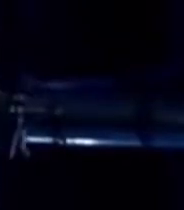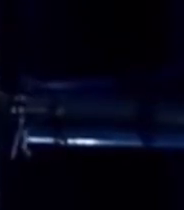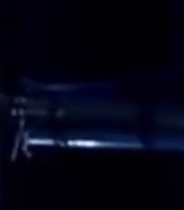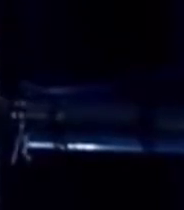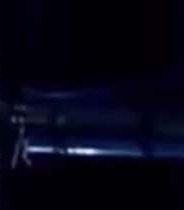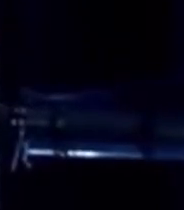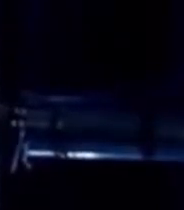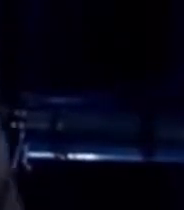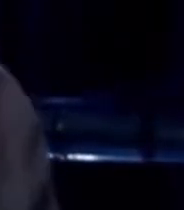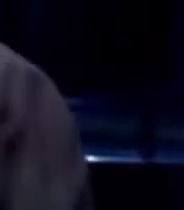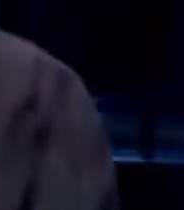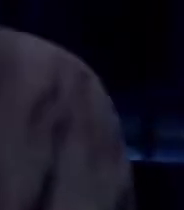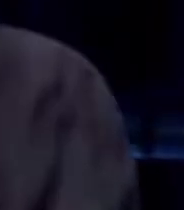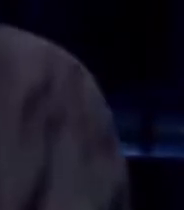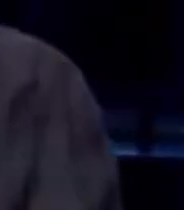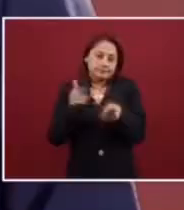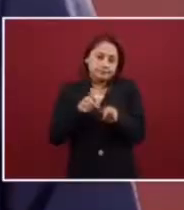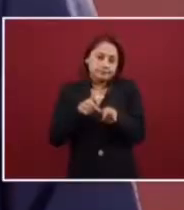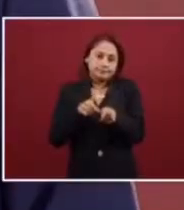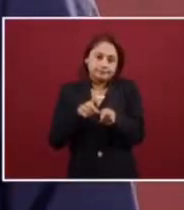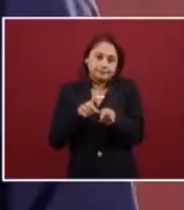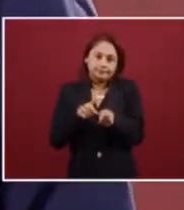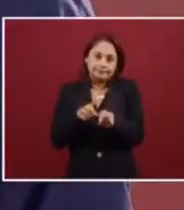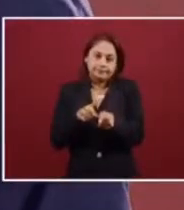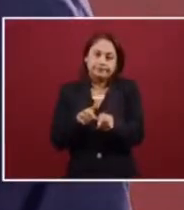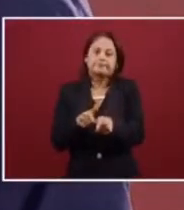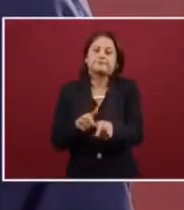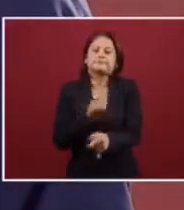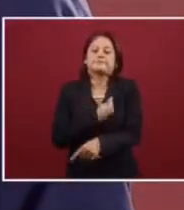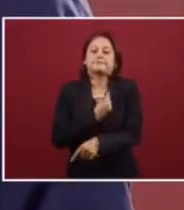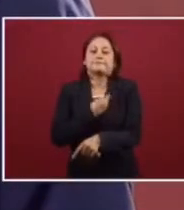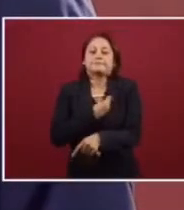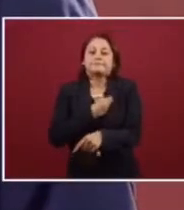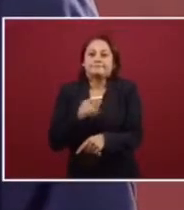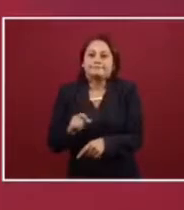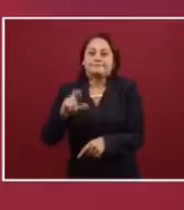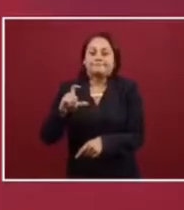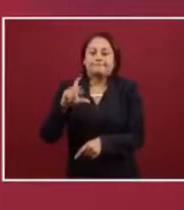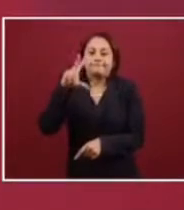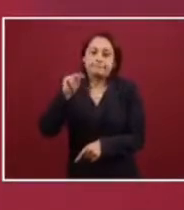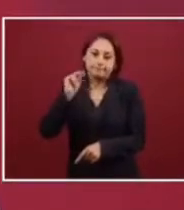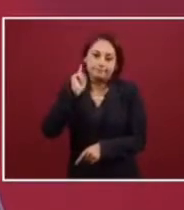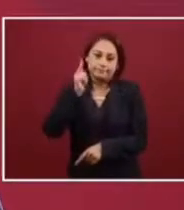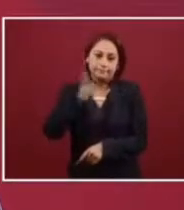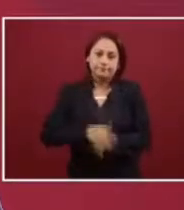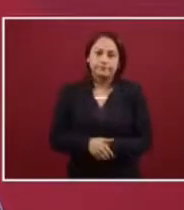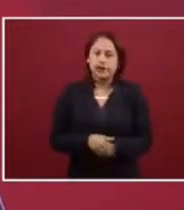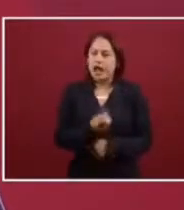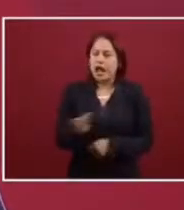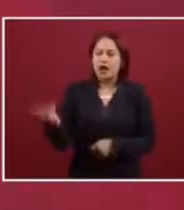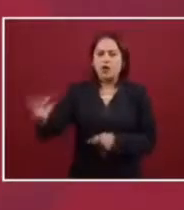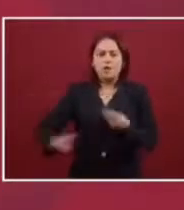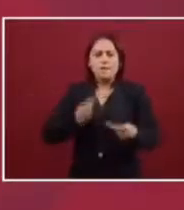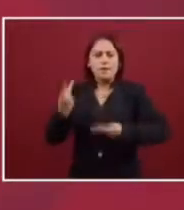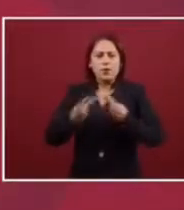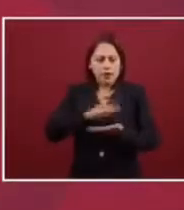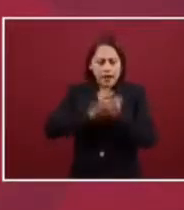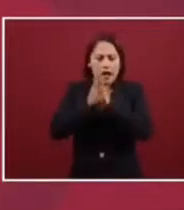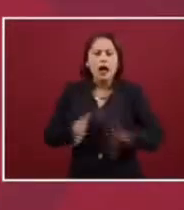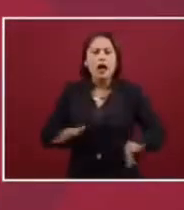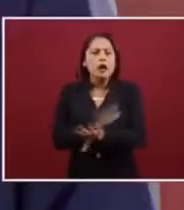y con los privilegios en el gobierno. Para los que dicen dónde está el cambio, hoy les puedo decir, a 7 meses